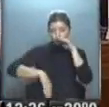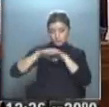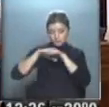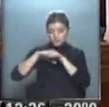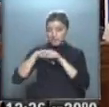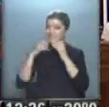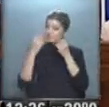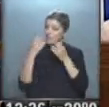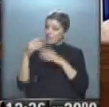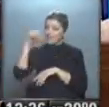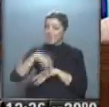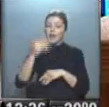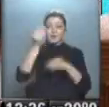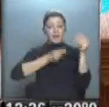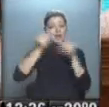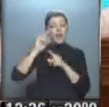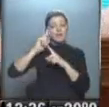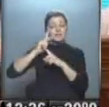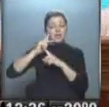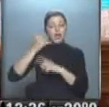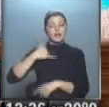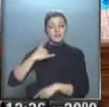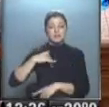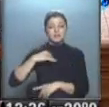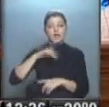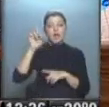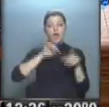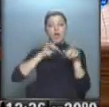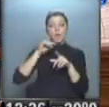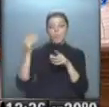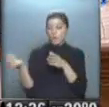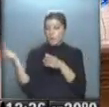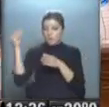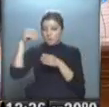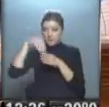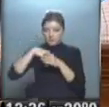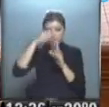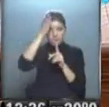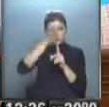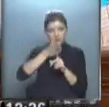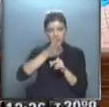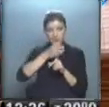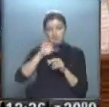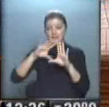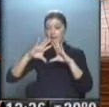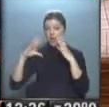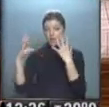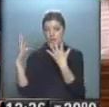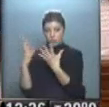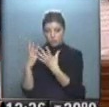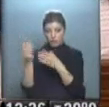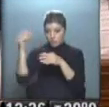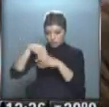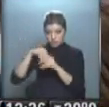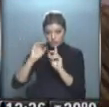el mercado de señales argentino participen actores que se encuentran integrados verticalmente a nivel global? Creo que